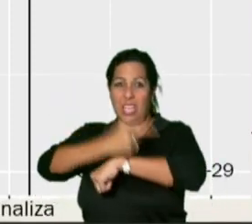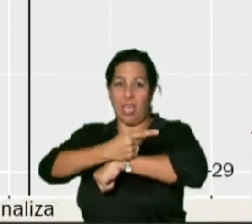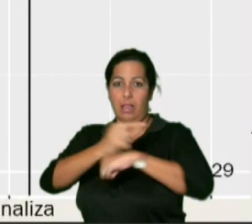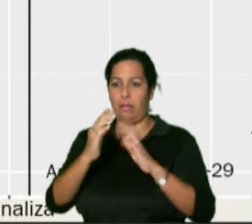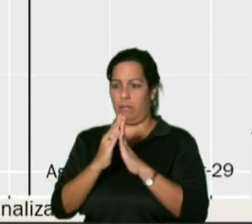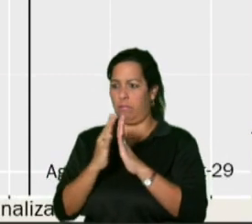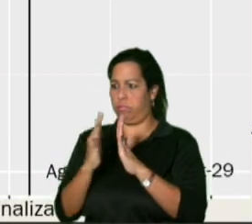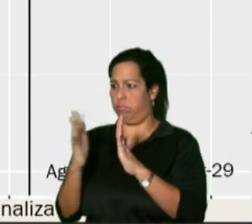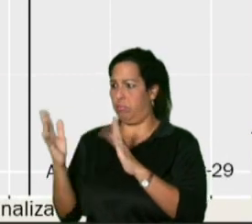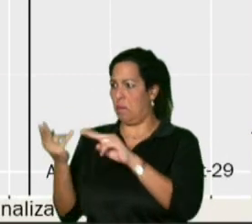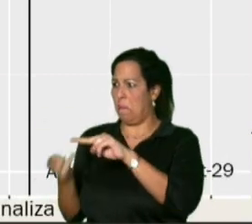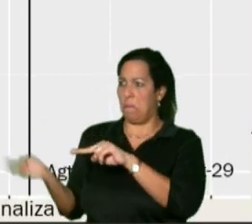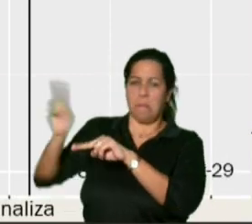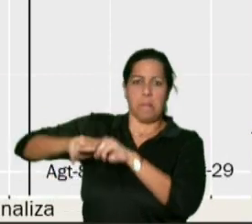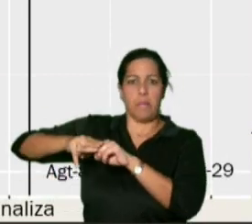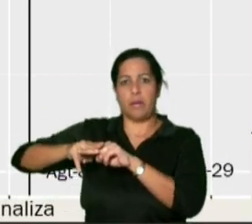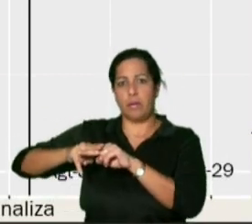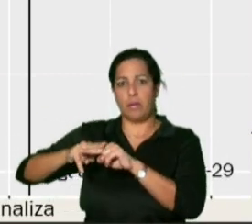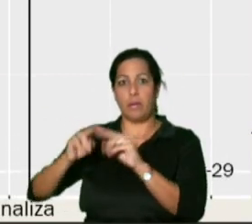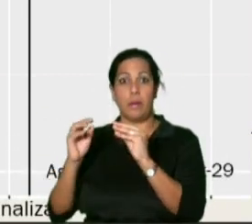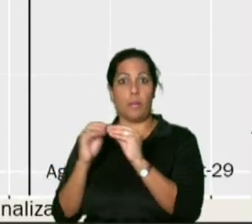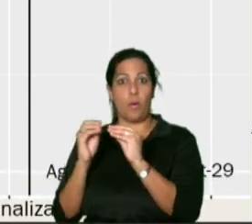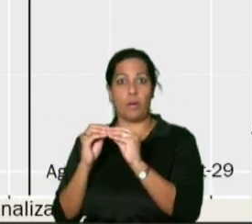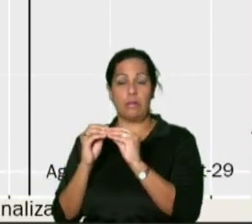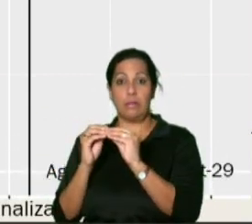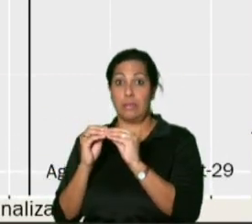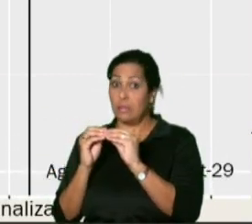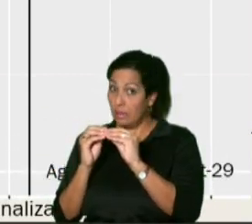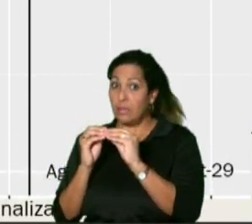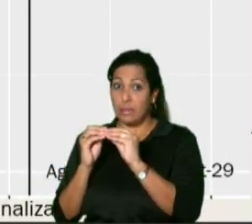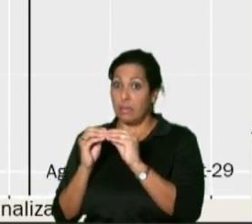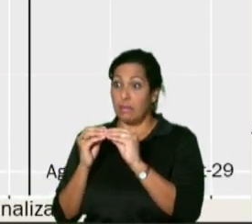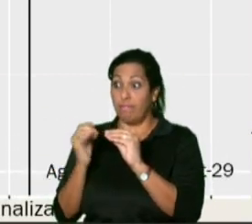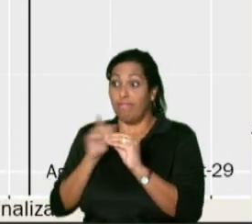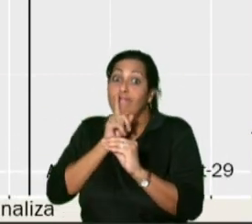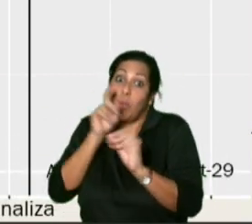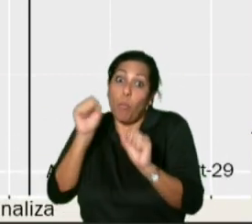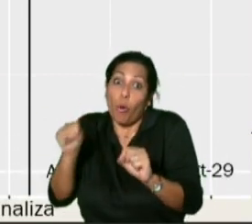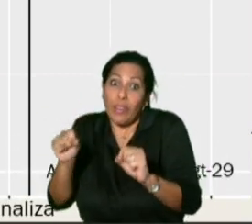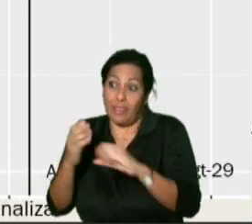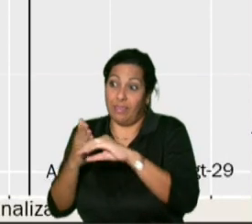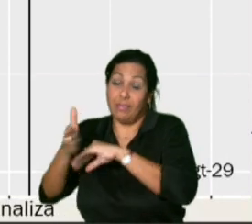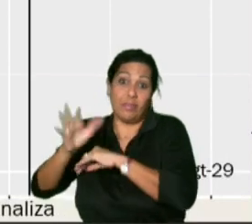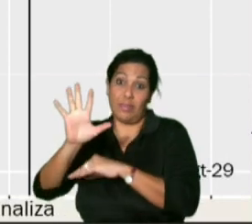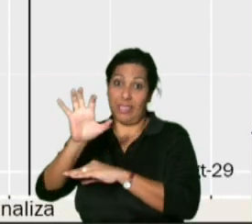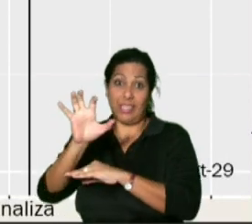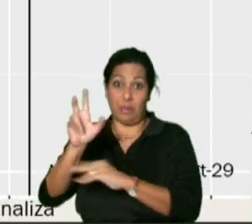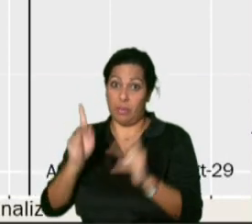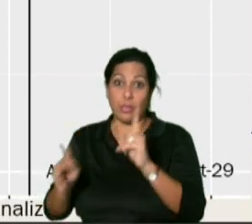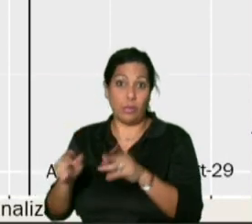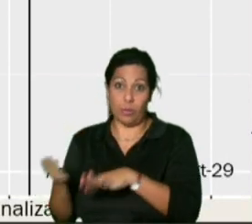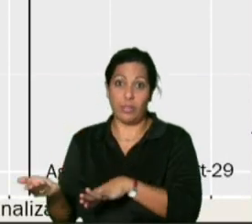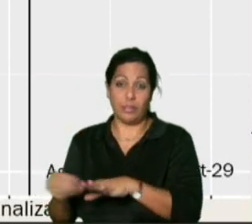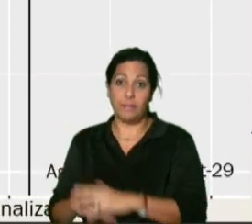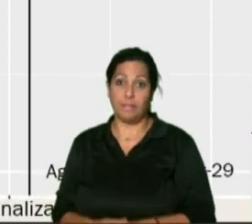10 días, algo que nosotros no queremos ver, y que podría subir más allá, en el peor de los escenarios, más de 500